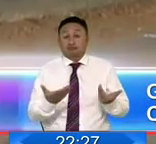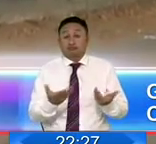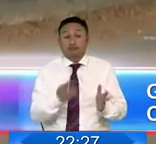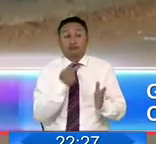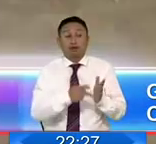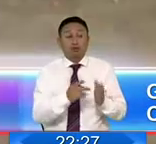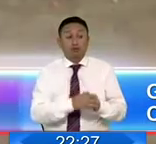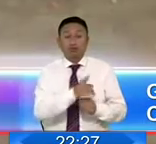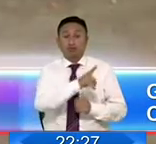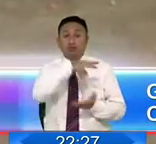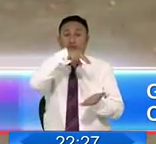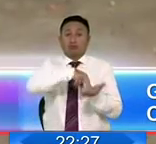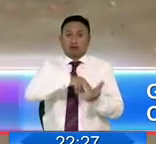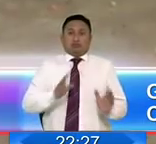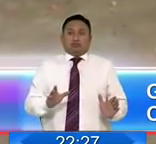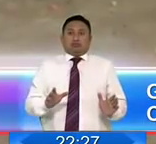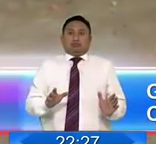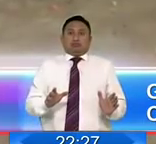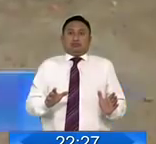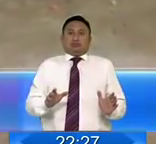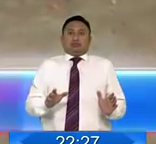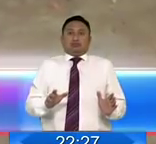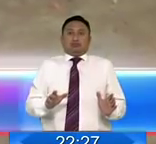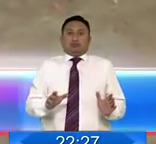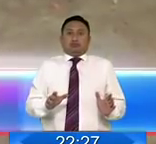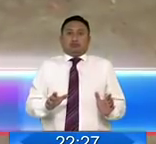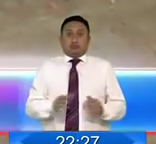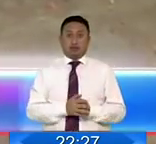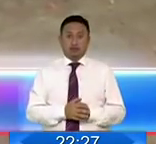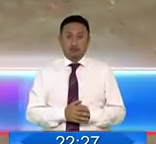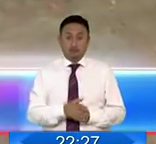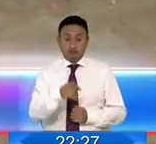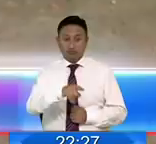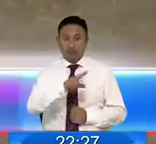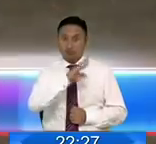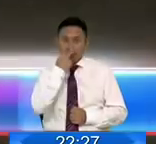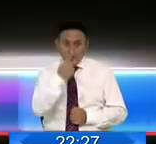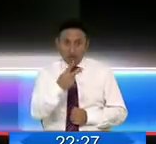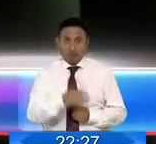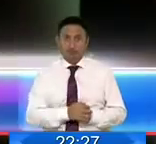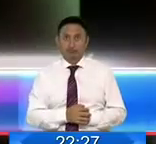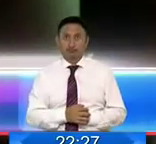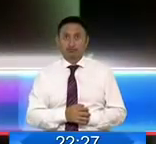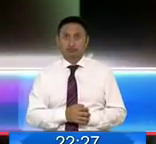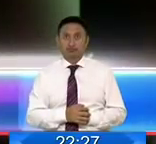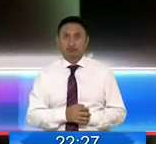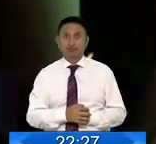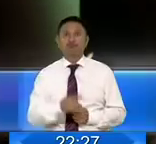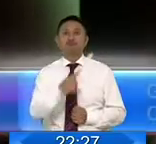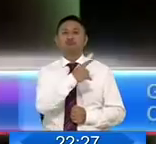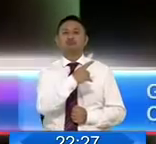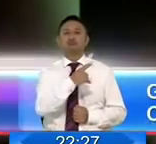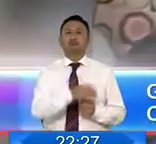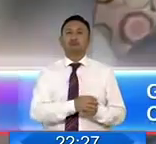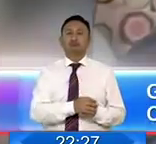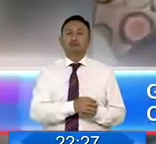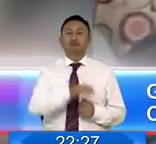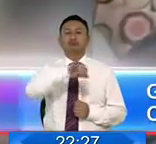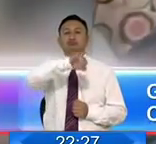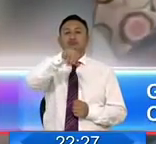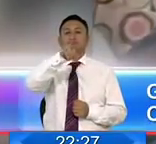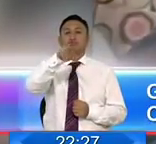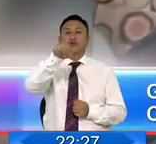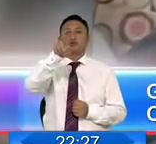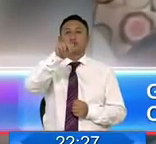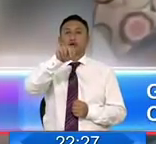se quedó parado así frío, así como asombrado en lo que vio, porque él vio todo lo que pasó. La víctima fue identificada como Juan Carlos